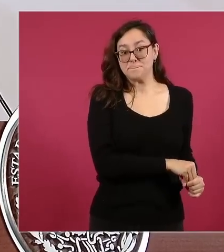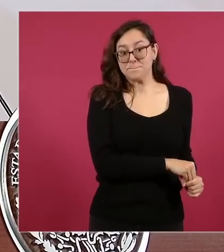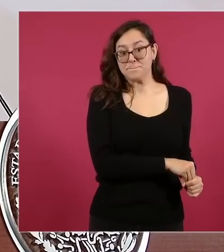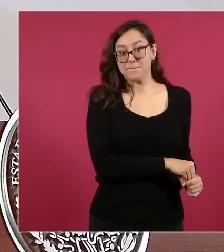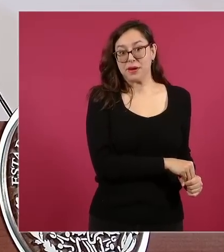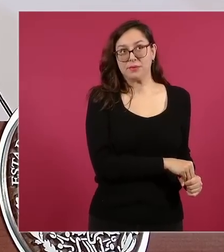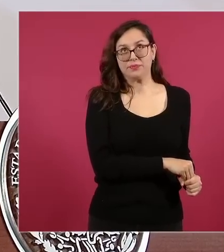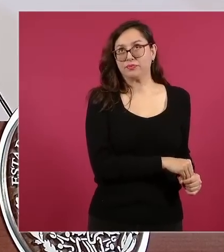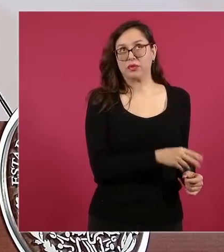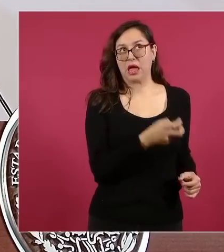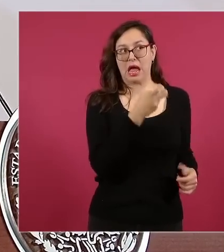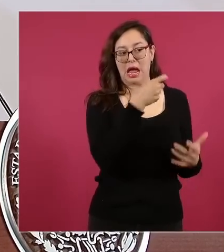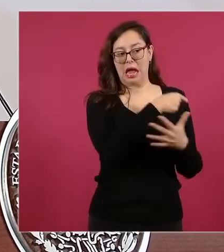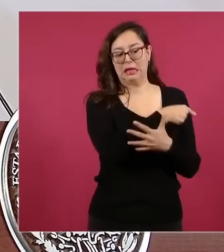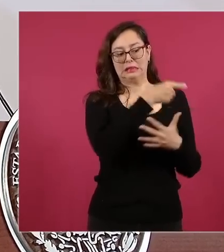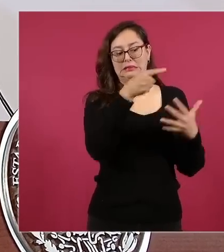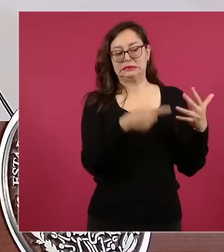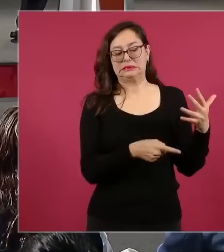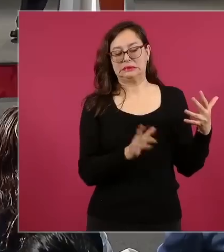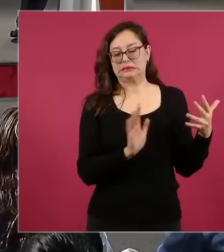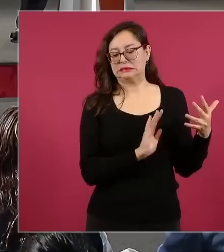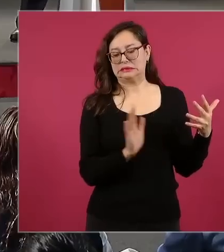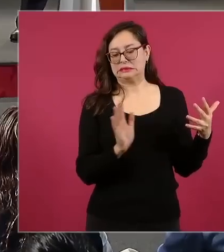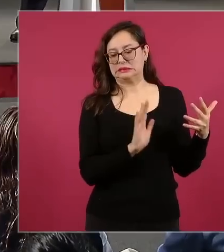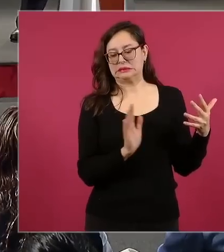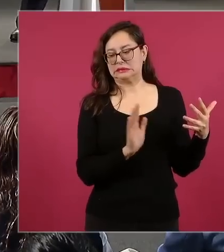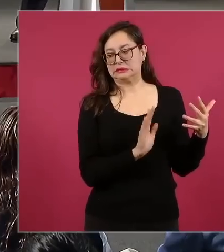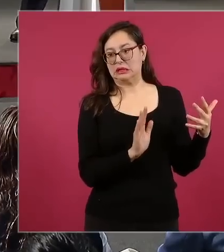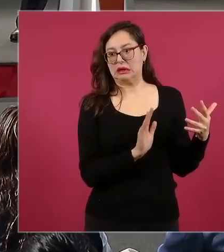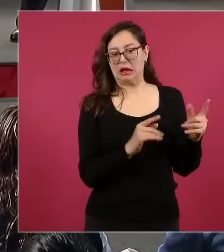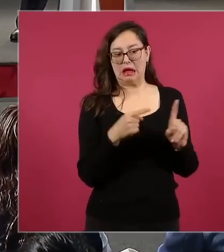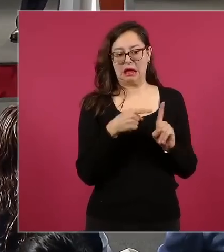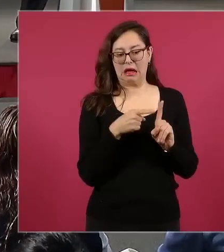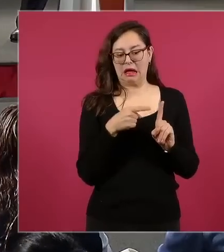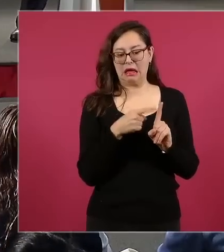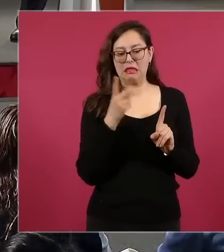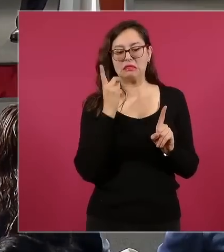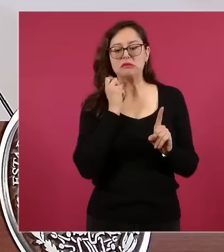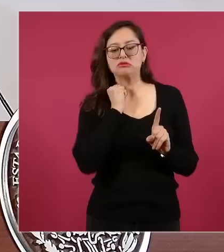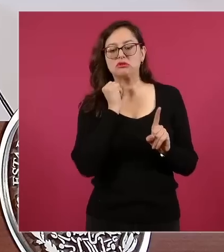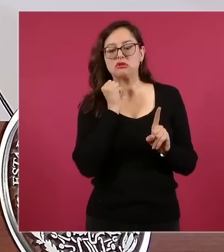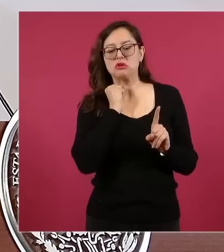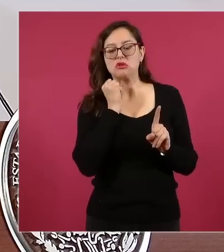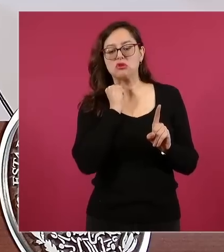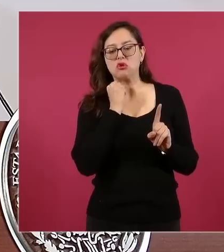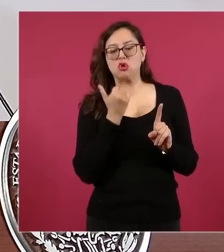ver, ¿por qué la alianza Yunes